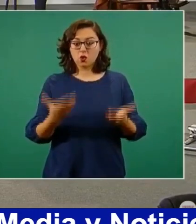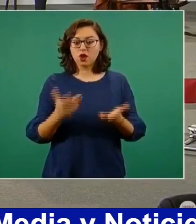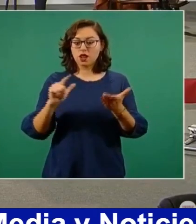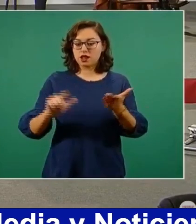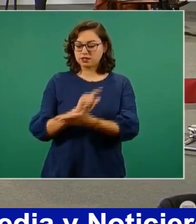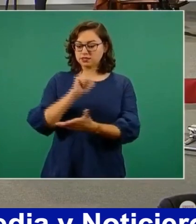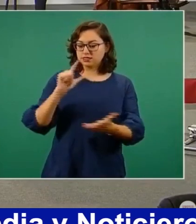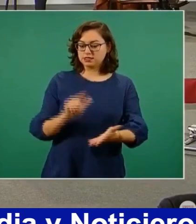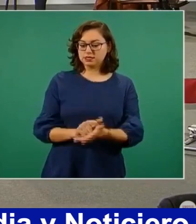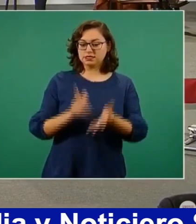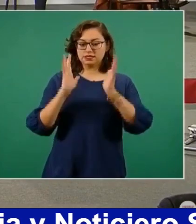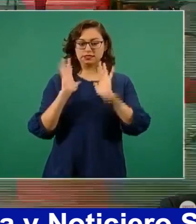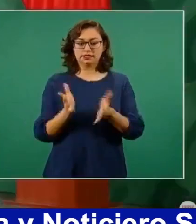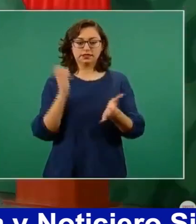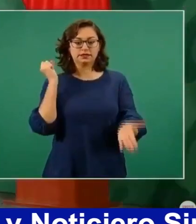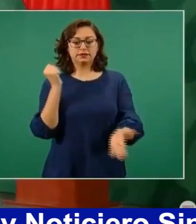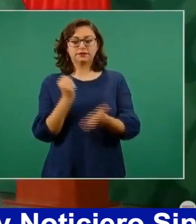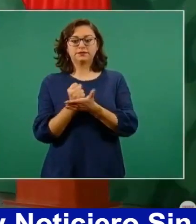tanto, no se repartía